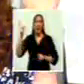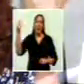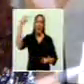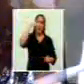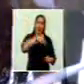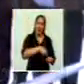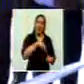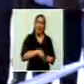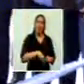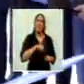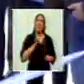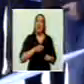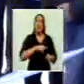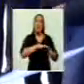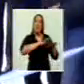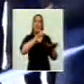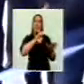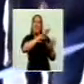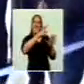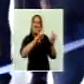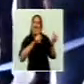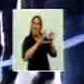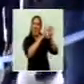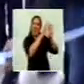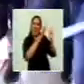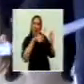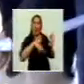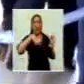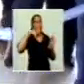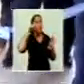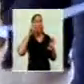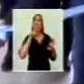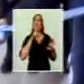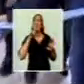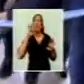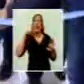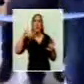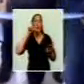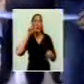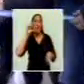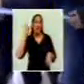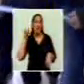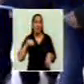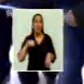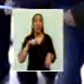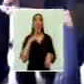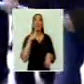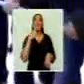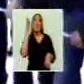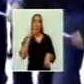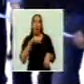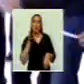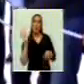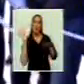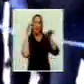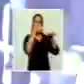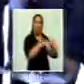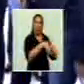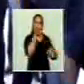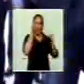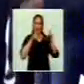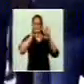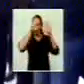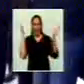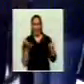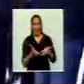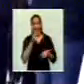donde está el Perito Moreno, y que es el segundo parque nacional, 19%, o sea, entre los dos, totalizan